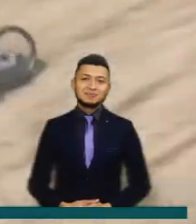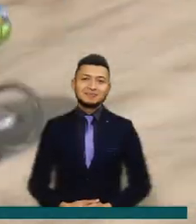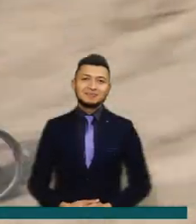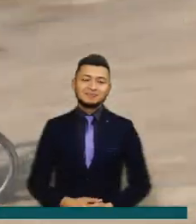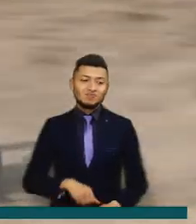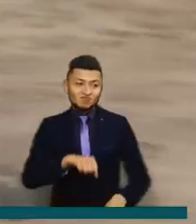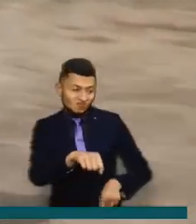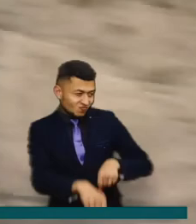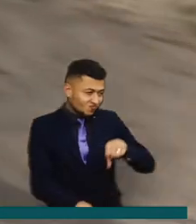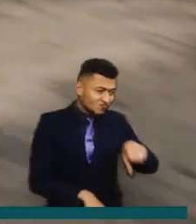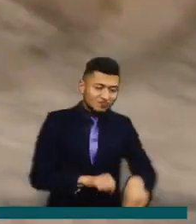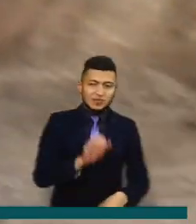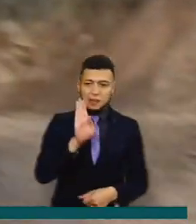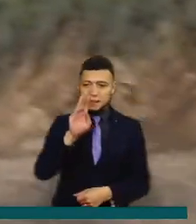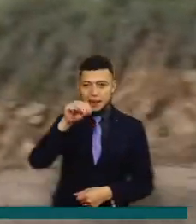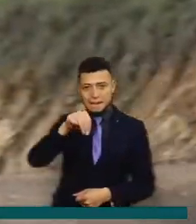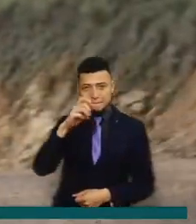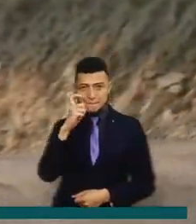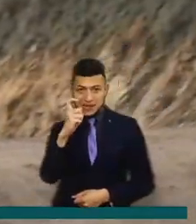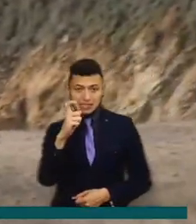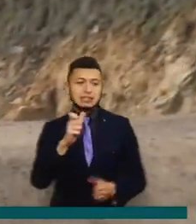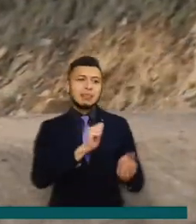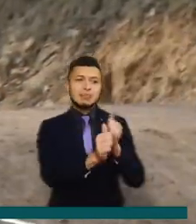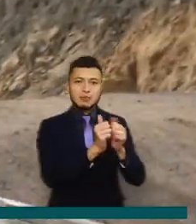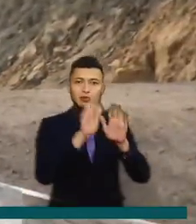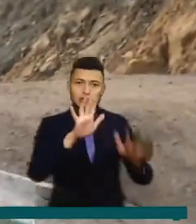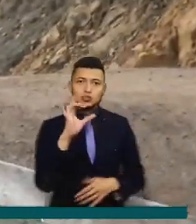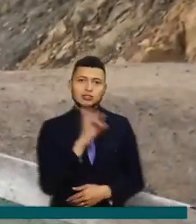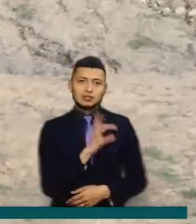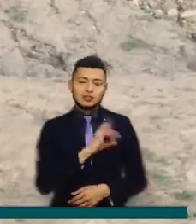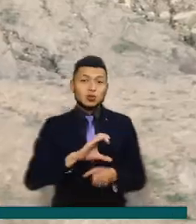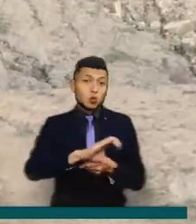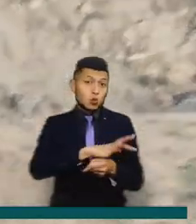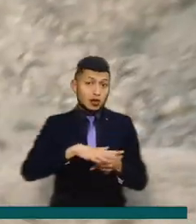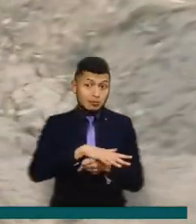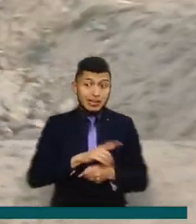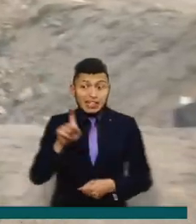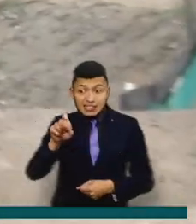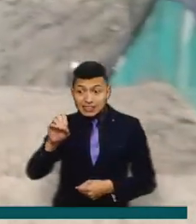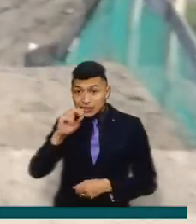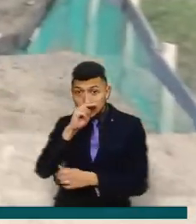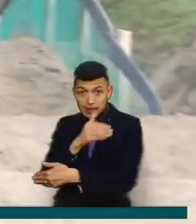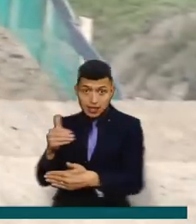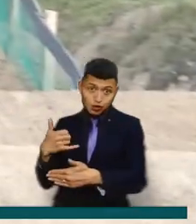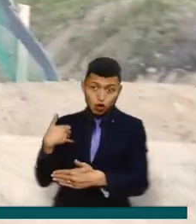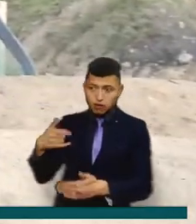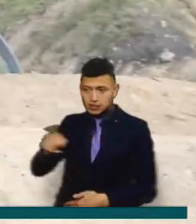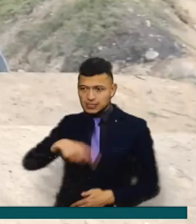El BMX se consolida como uno de los deportes de Chía en Cundinamarca. Más de 60 niños y